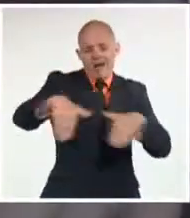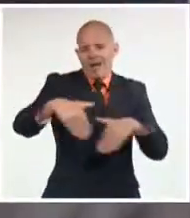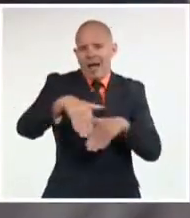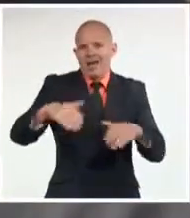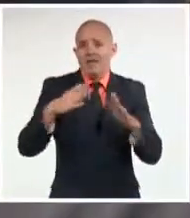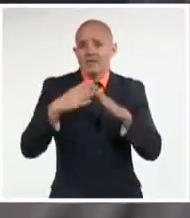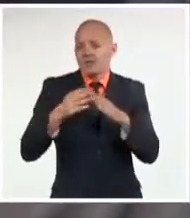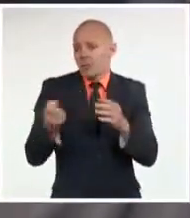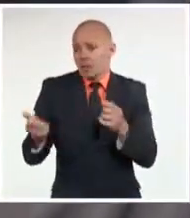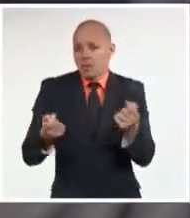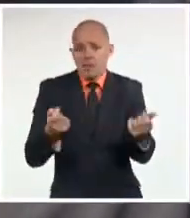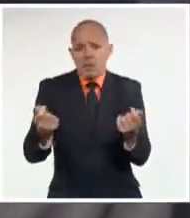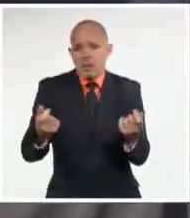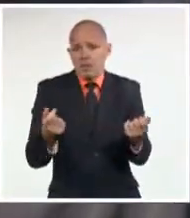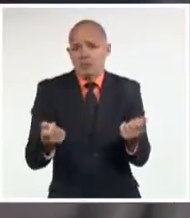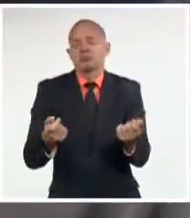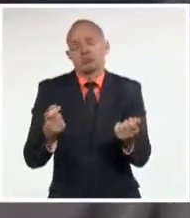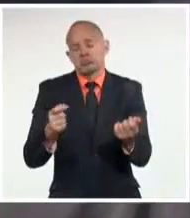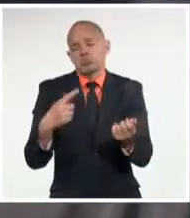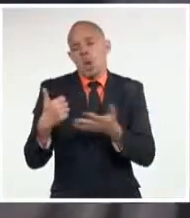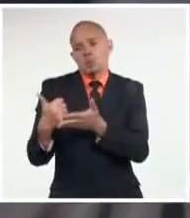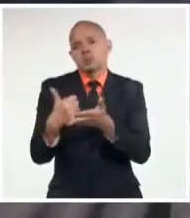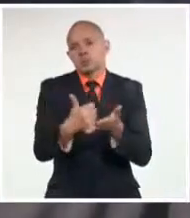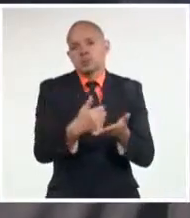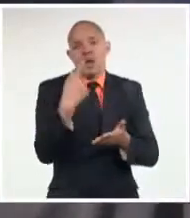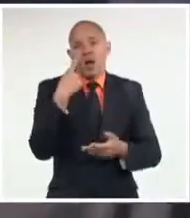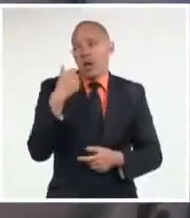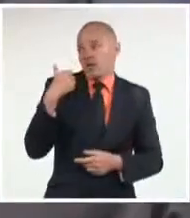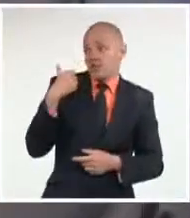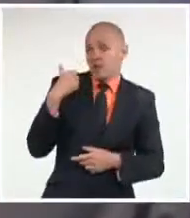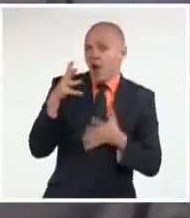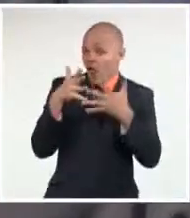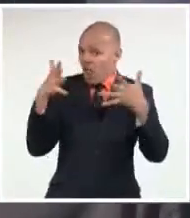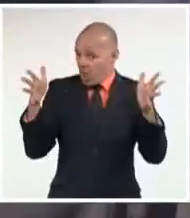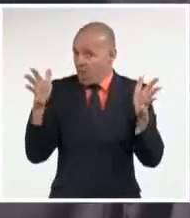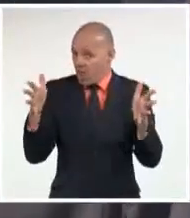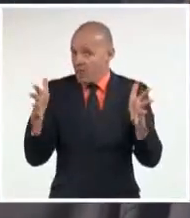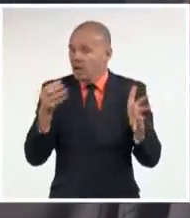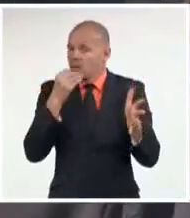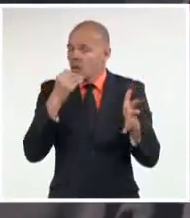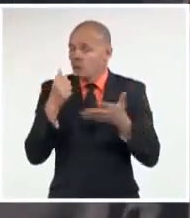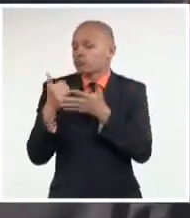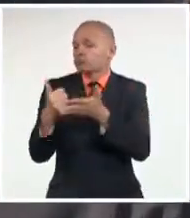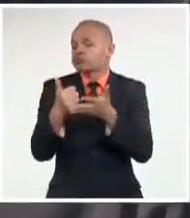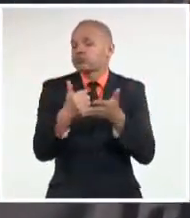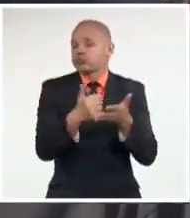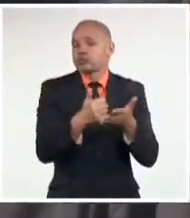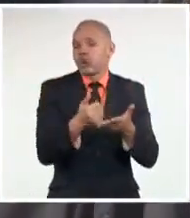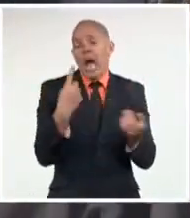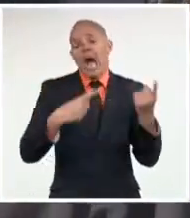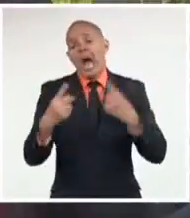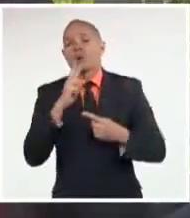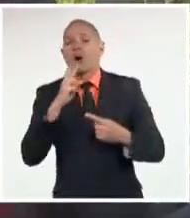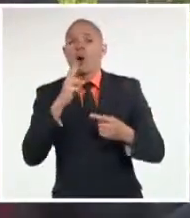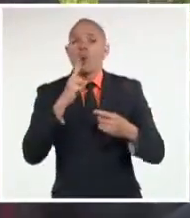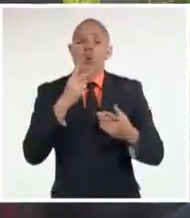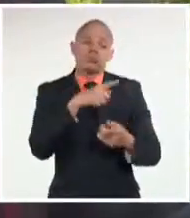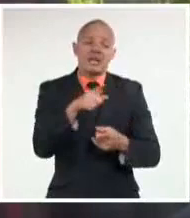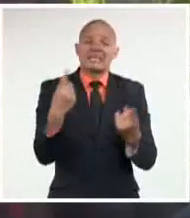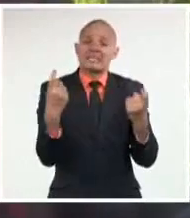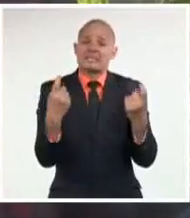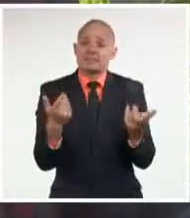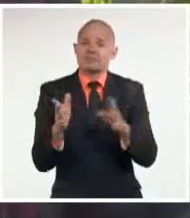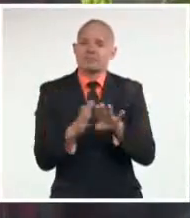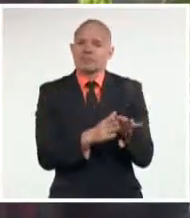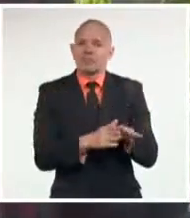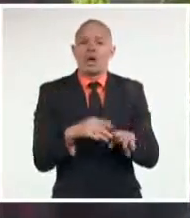con una pipa que, como la veis, tiene bastante tamaño para poder repartirla aquí a los vecinos que tanto la necesitan. Hay agua en casa, que